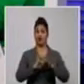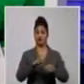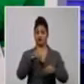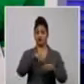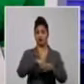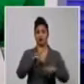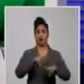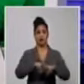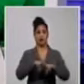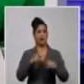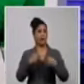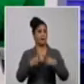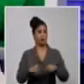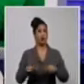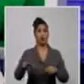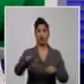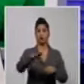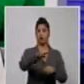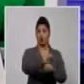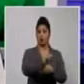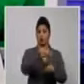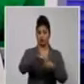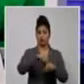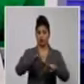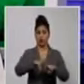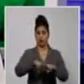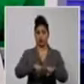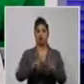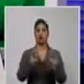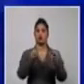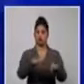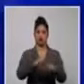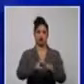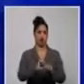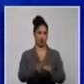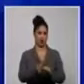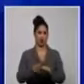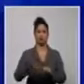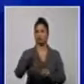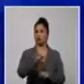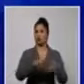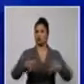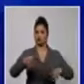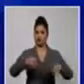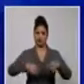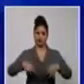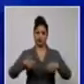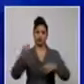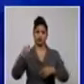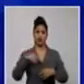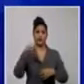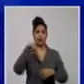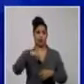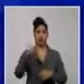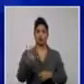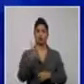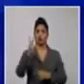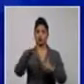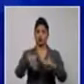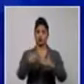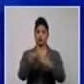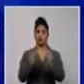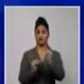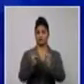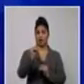que indiscutiblemente es una transmisión importante. Ya 2 jornadas consecutivas con cifras de más de 400 confirmados en